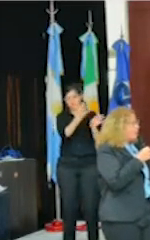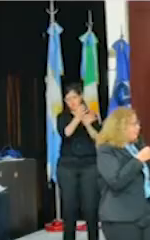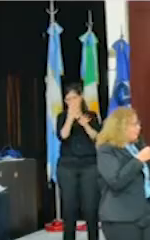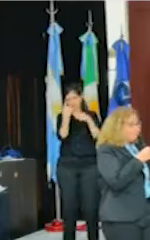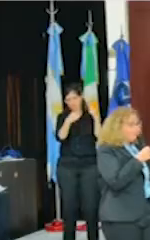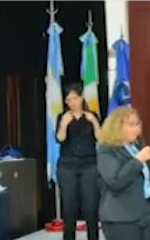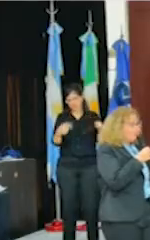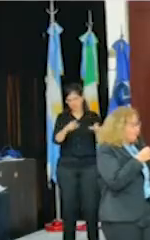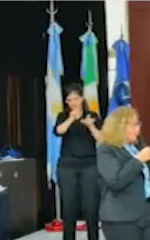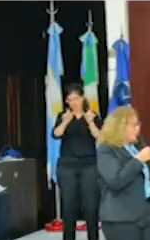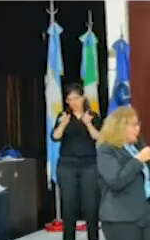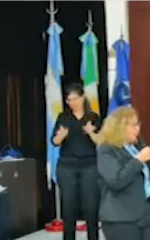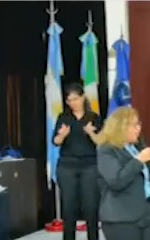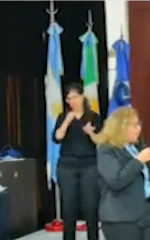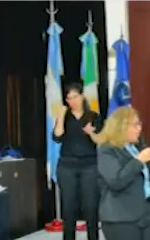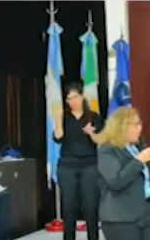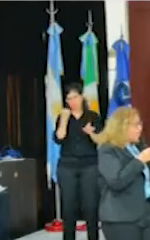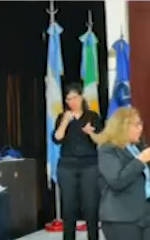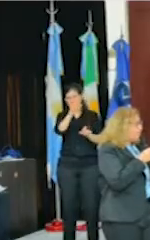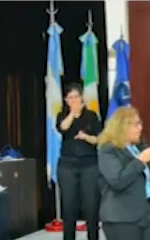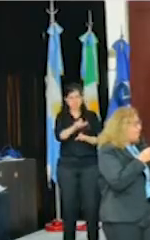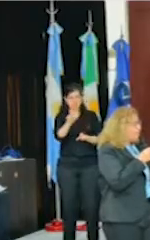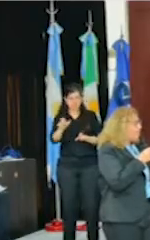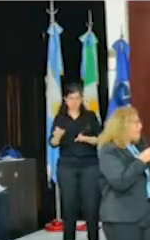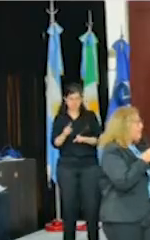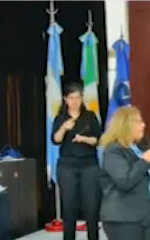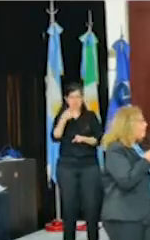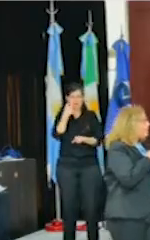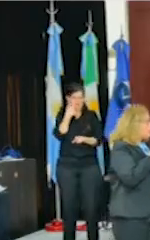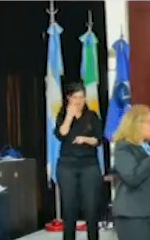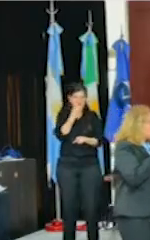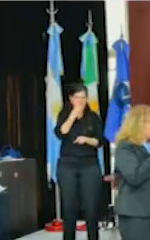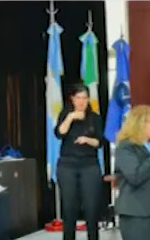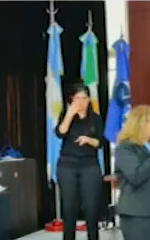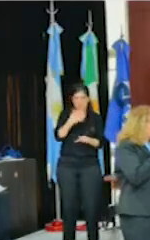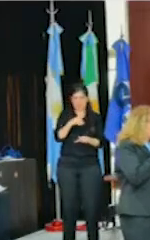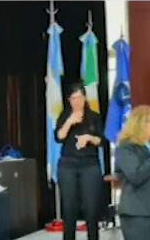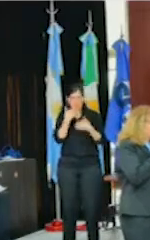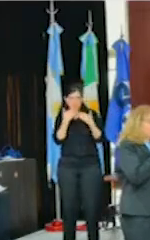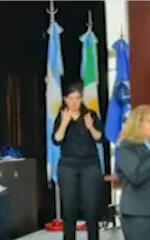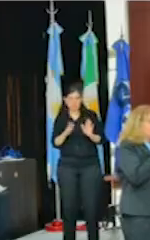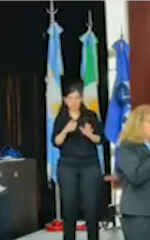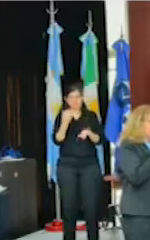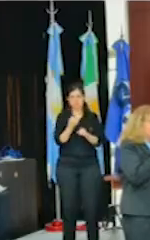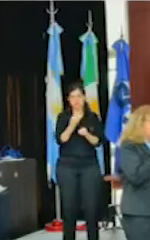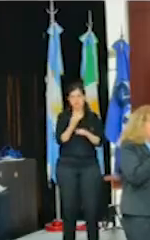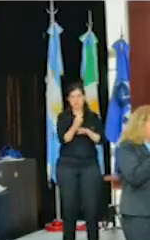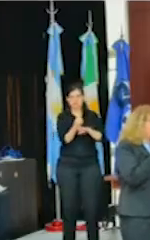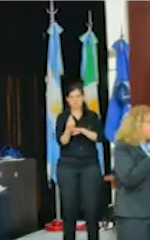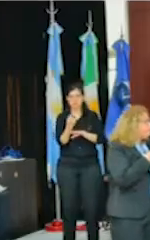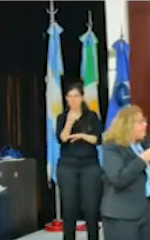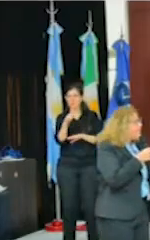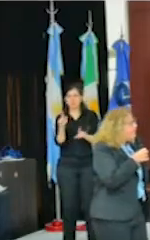personas sobre todo, ¿no? No importa la edad, el cargo, el título, somos personas con